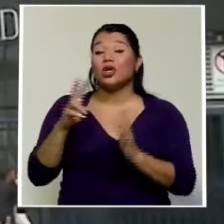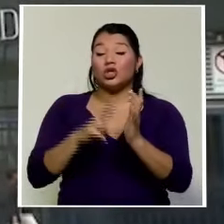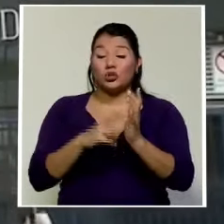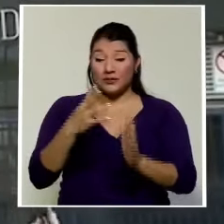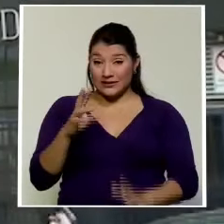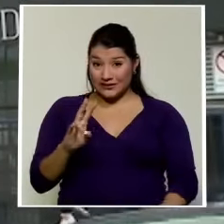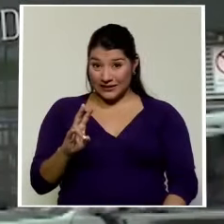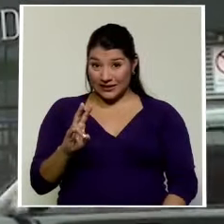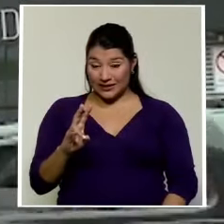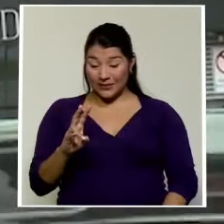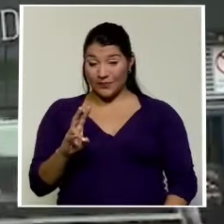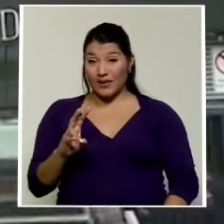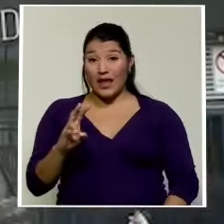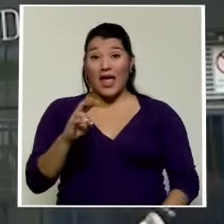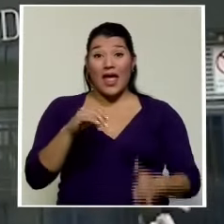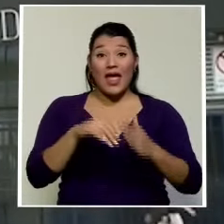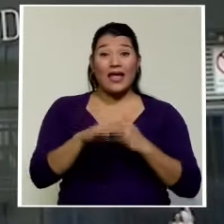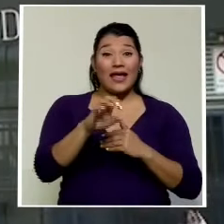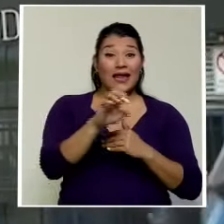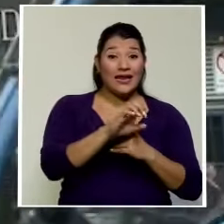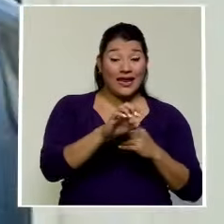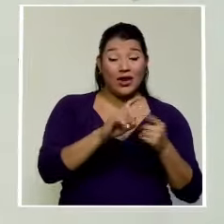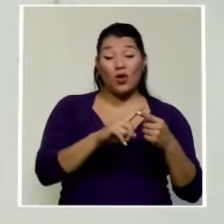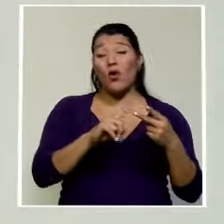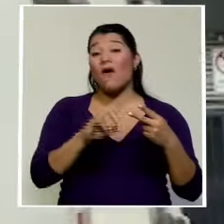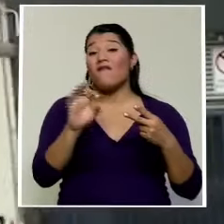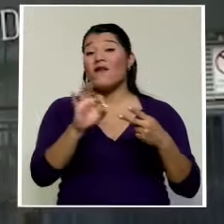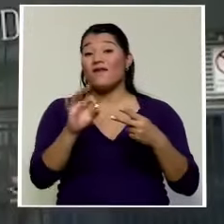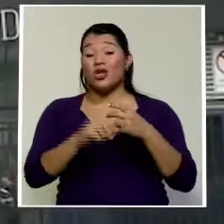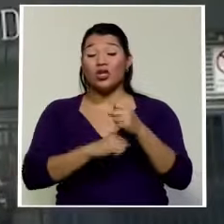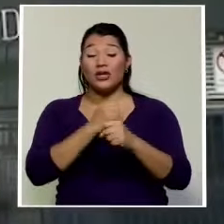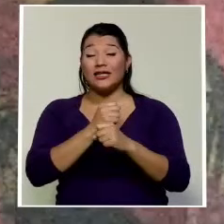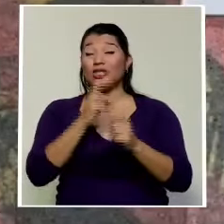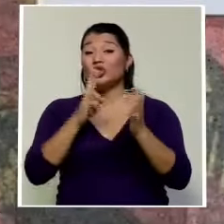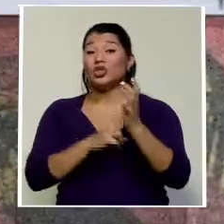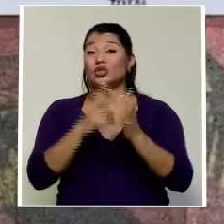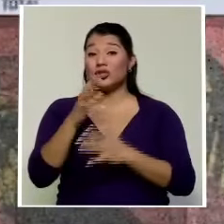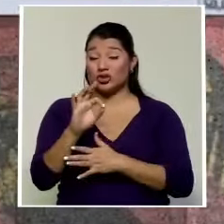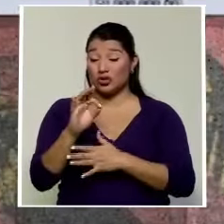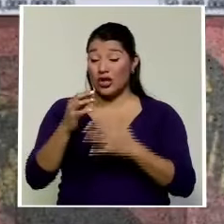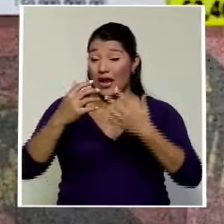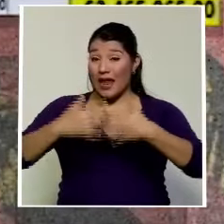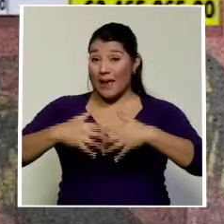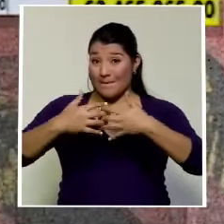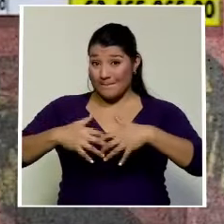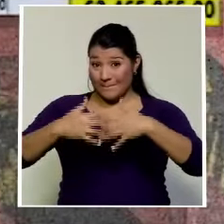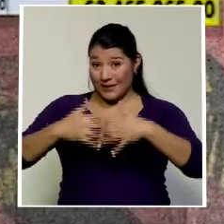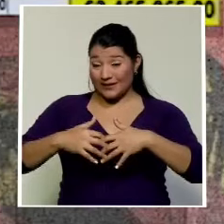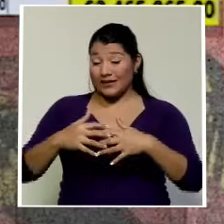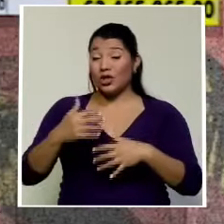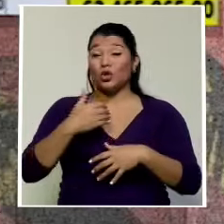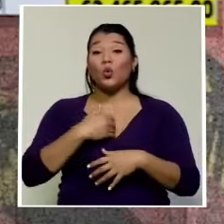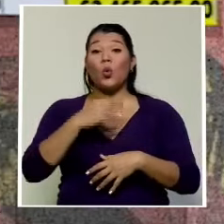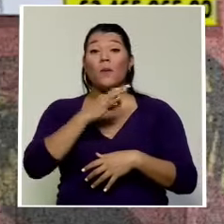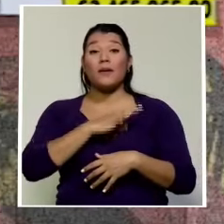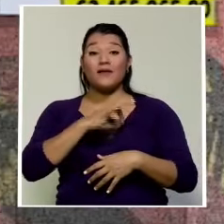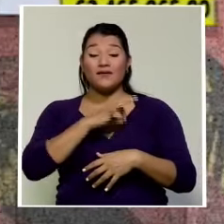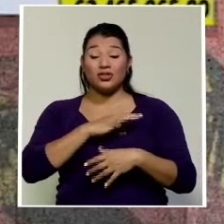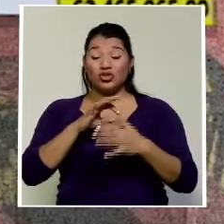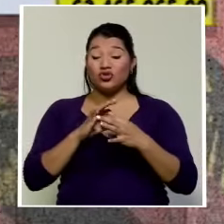2017. En los meses de enero y febrero del año 2019, la empresa de Bolio se benefició de la